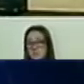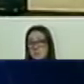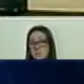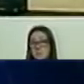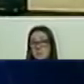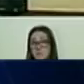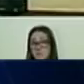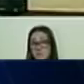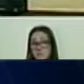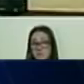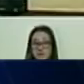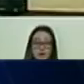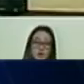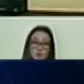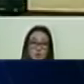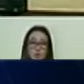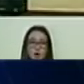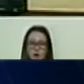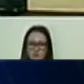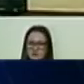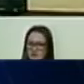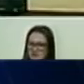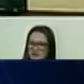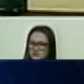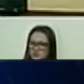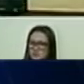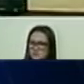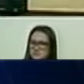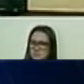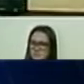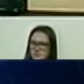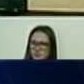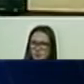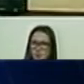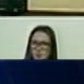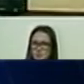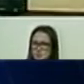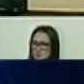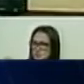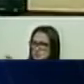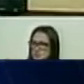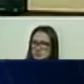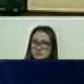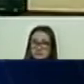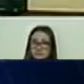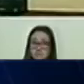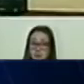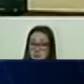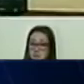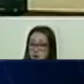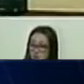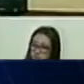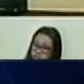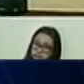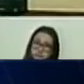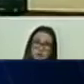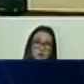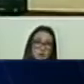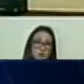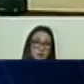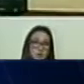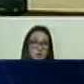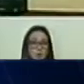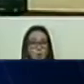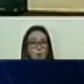cruzados. Venezuela tiene mercados internacionales para su petróleo y nosotros agarraríamos nuestros barcos y nos iríamos